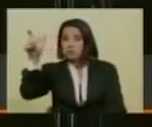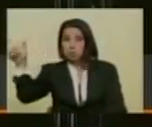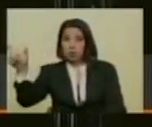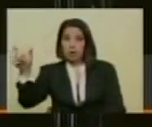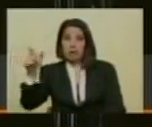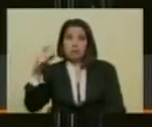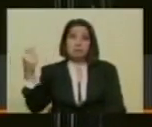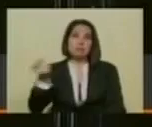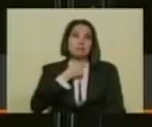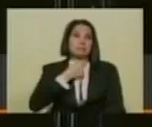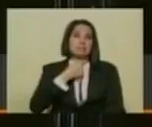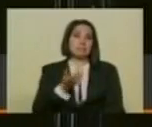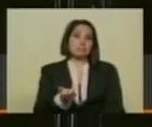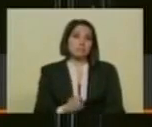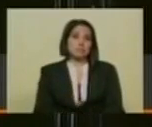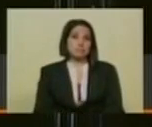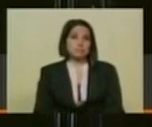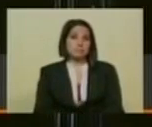Cobardes son.